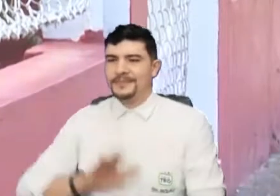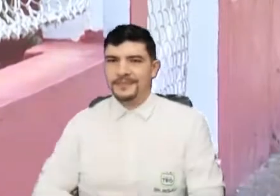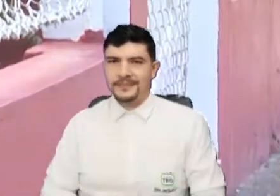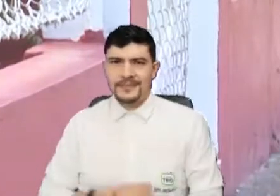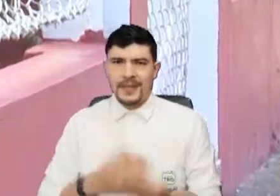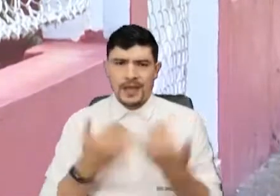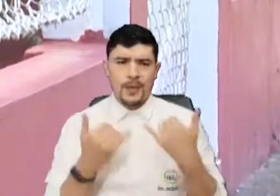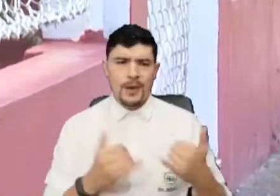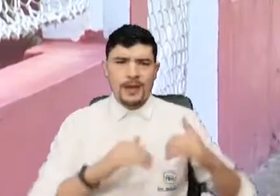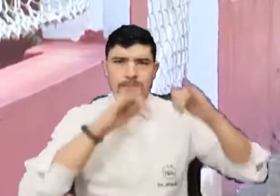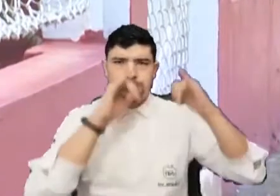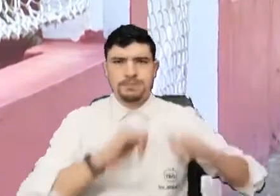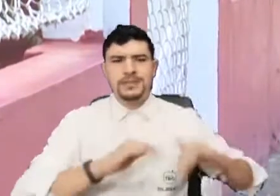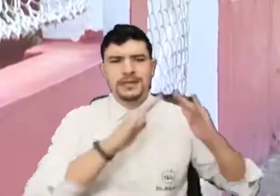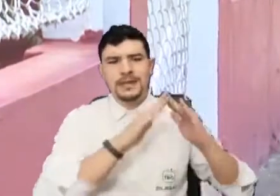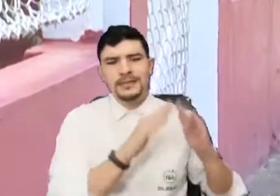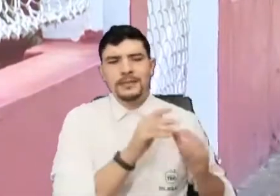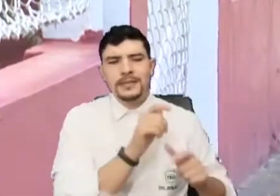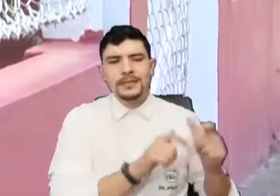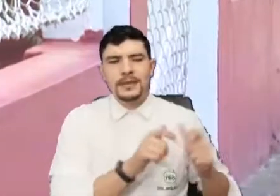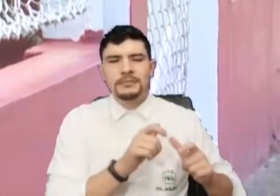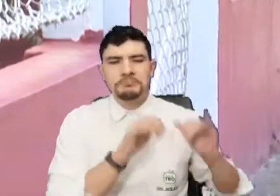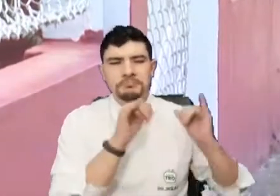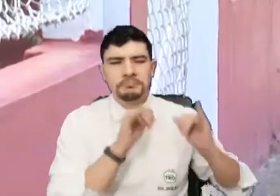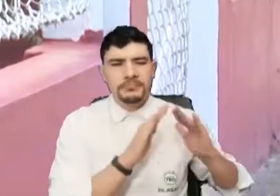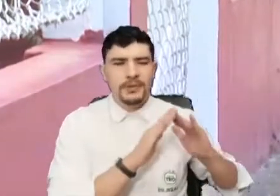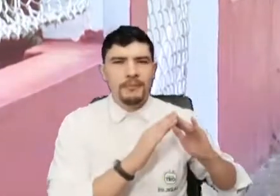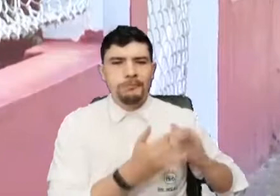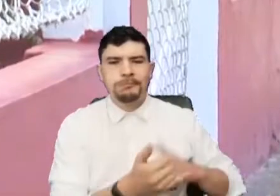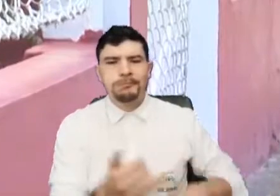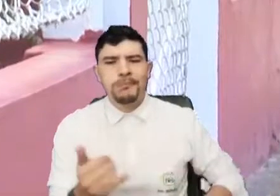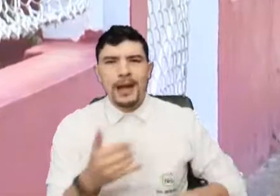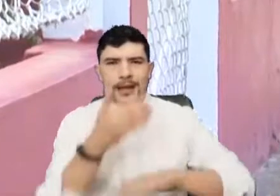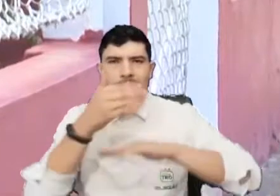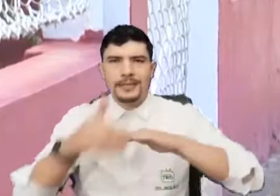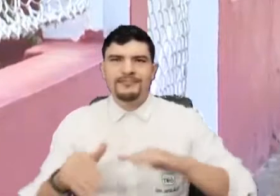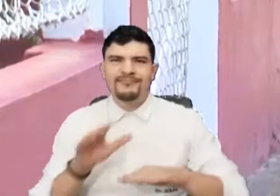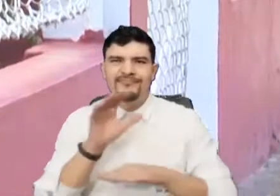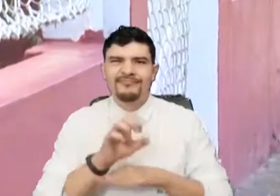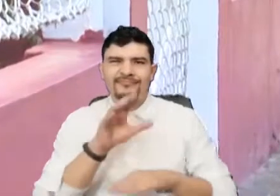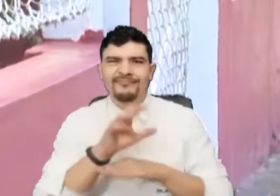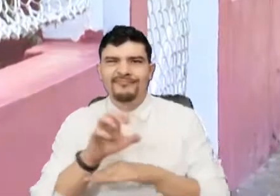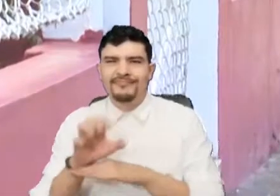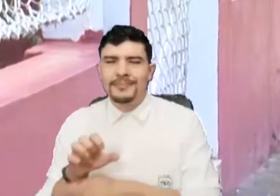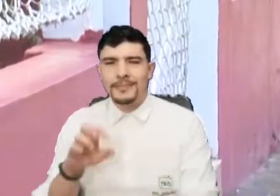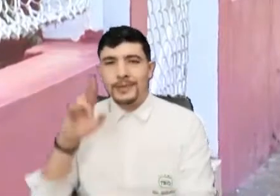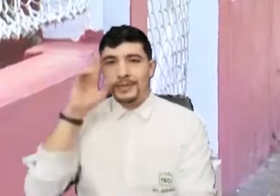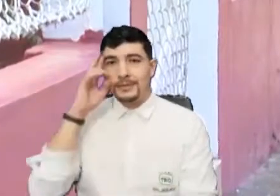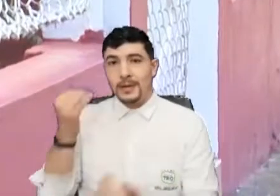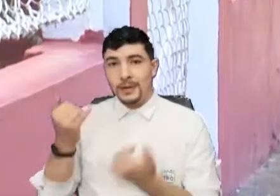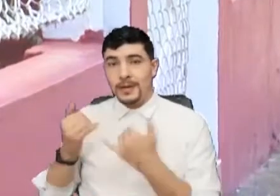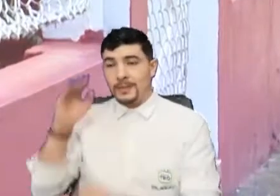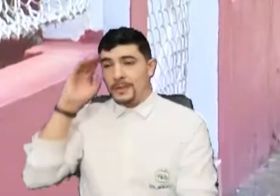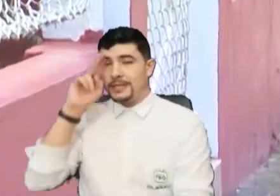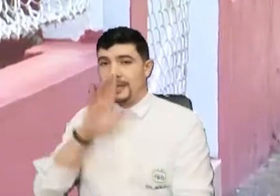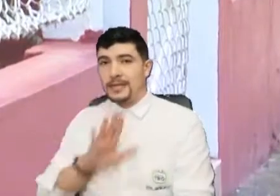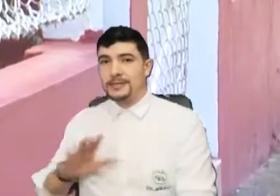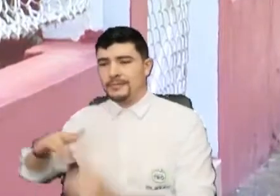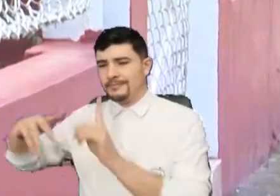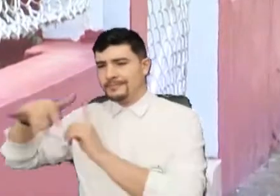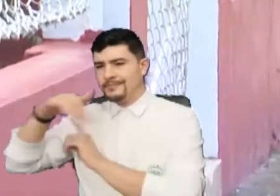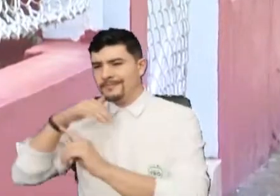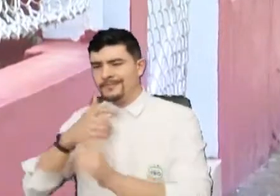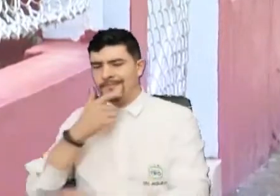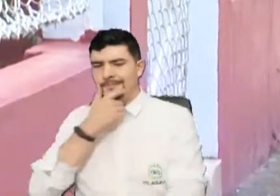uno de los principales afectados por eso la policía nacional a través de su grupo de protección al medio ambiente ha buscado de alguna otra manera